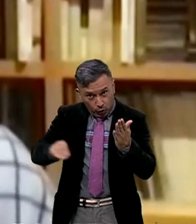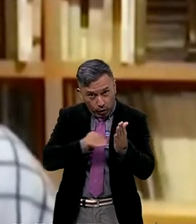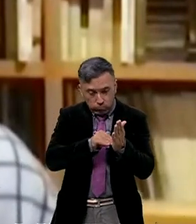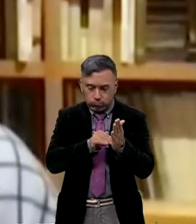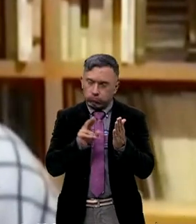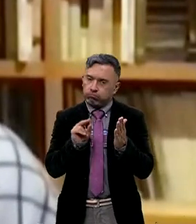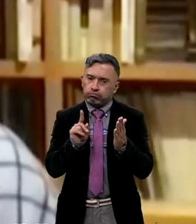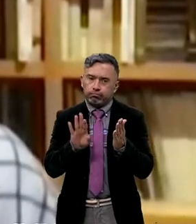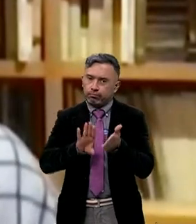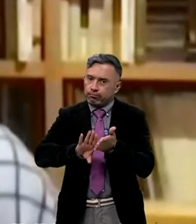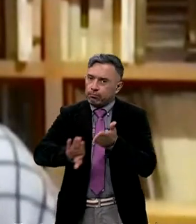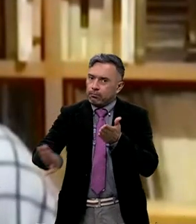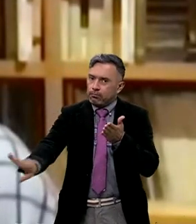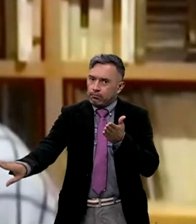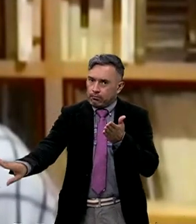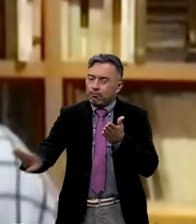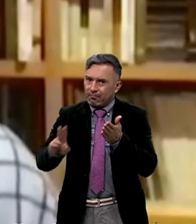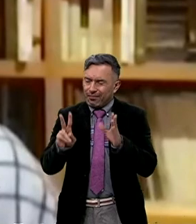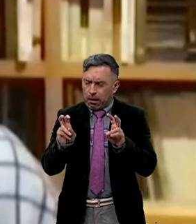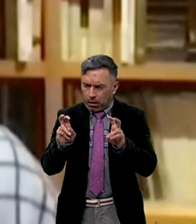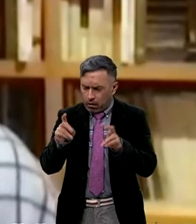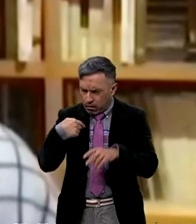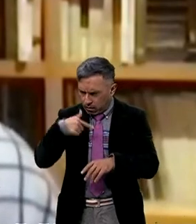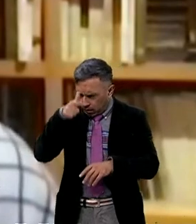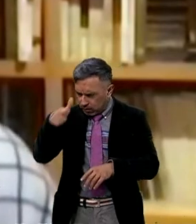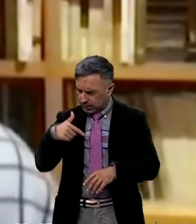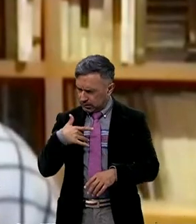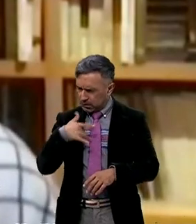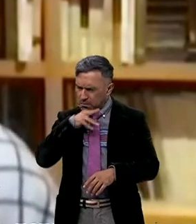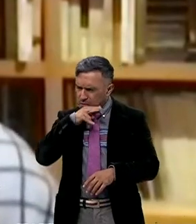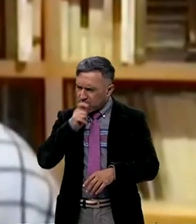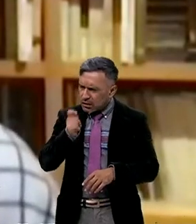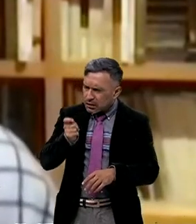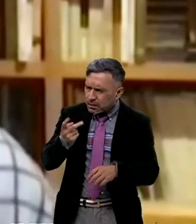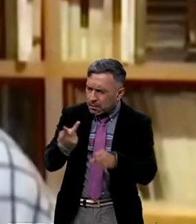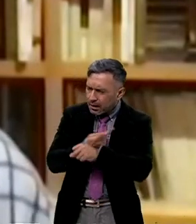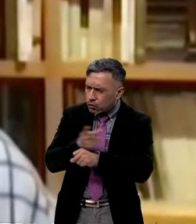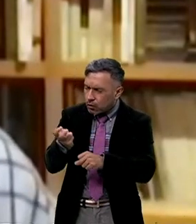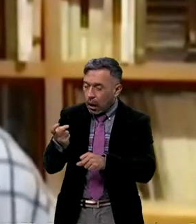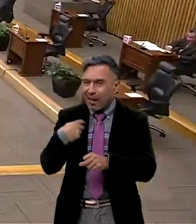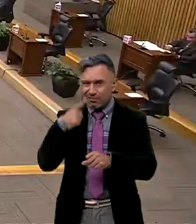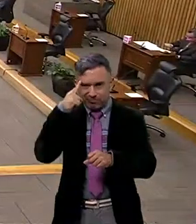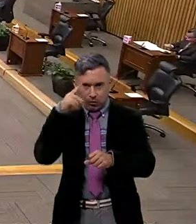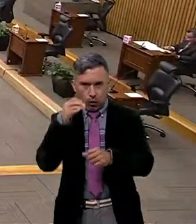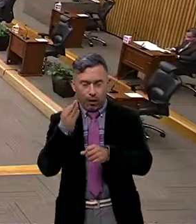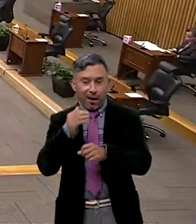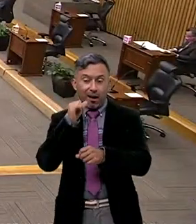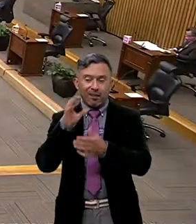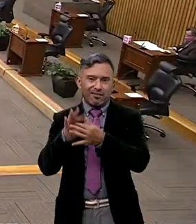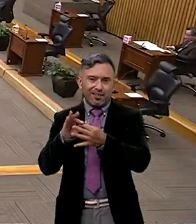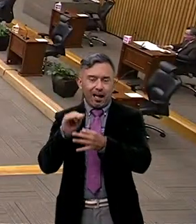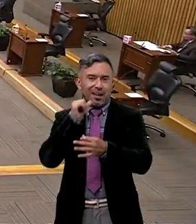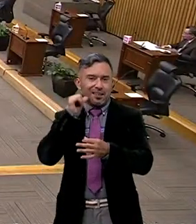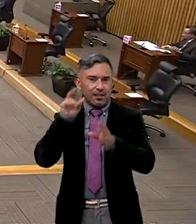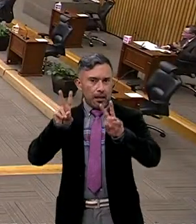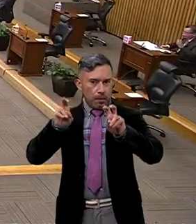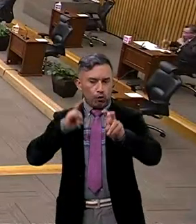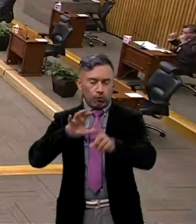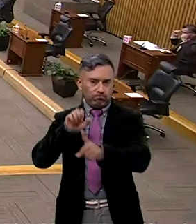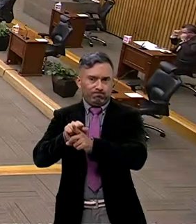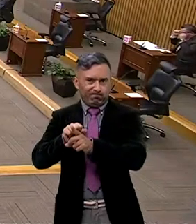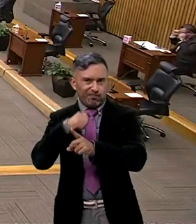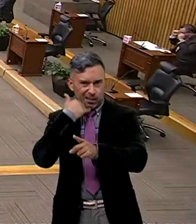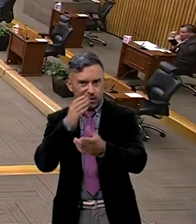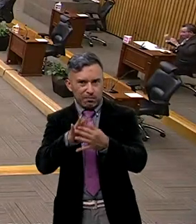que suscitó atención preocupación y por eso me quise referir a muchísimas gracias gracias conseguir como la llama tiene la palabra